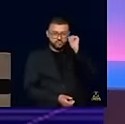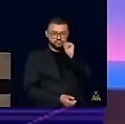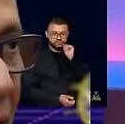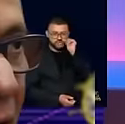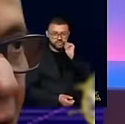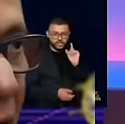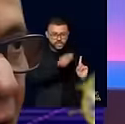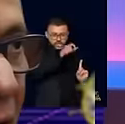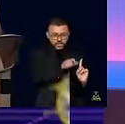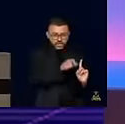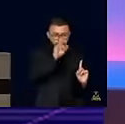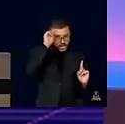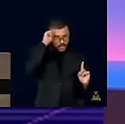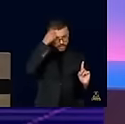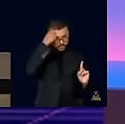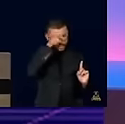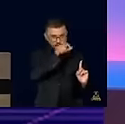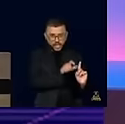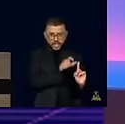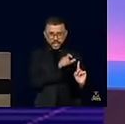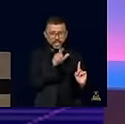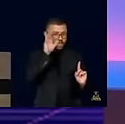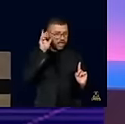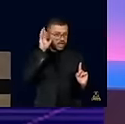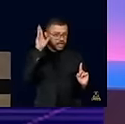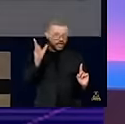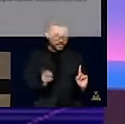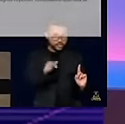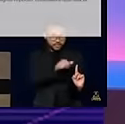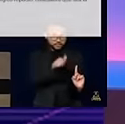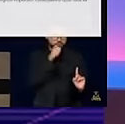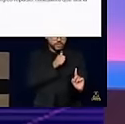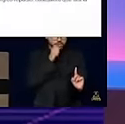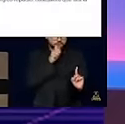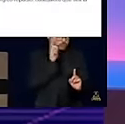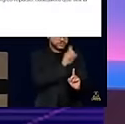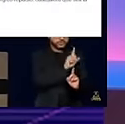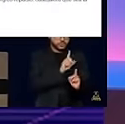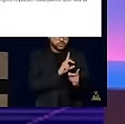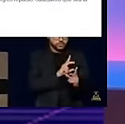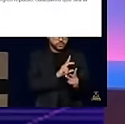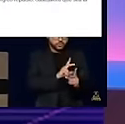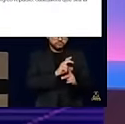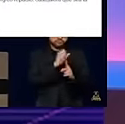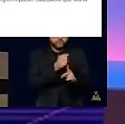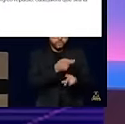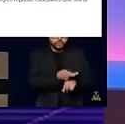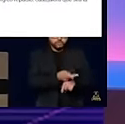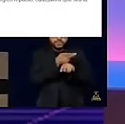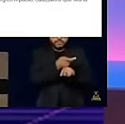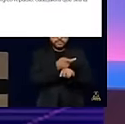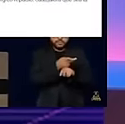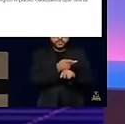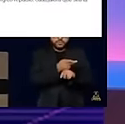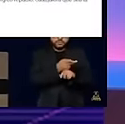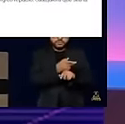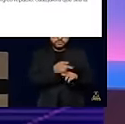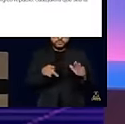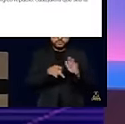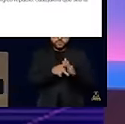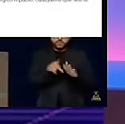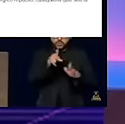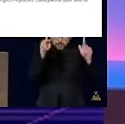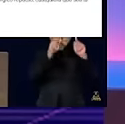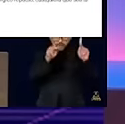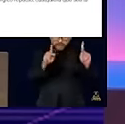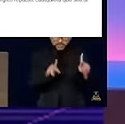Ecuador, Jorge Glass, pues no tiene ningún caso abierto, no tiene una sentencia, no tiene una condena. Entonces hay como muchas situaciones y muchas circunstancias